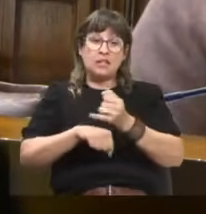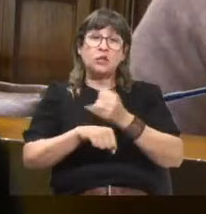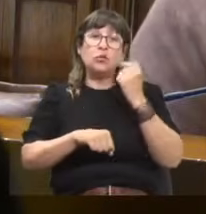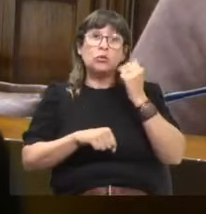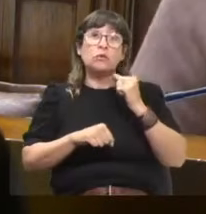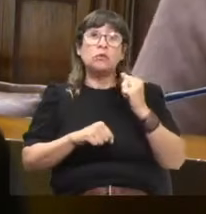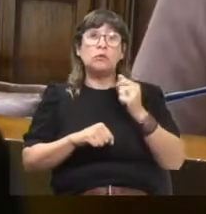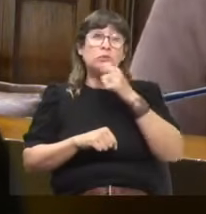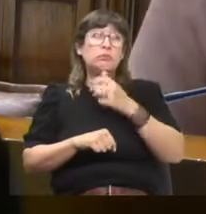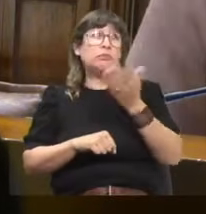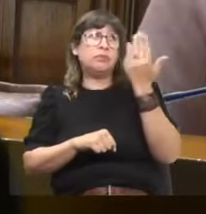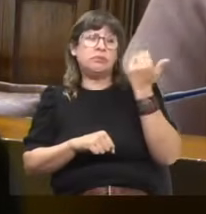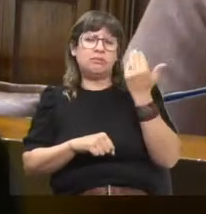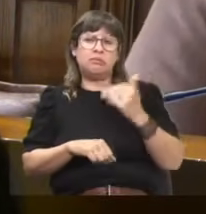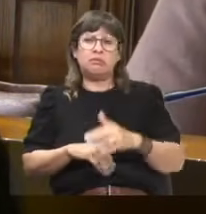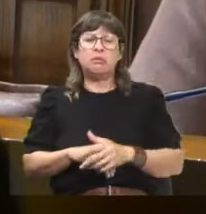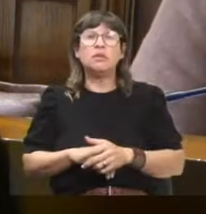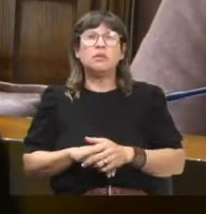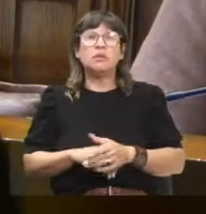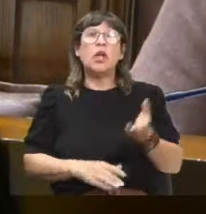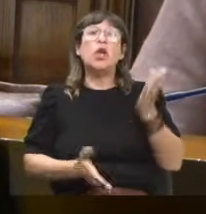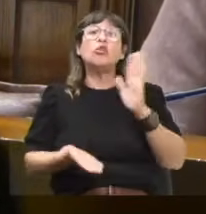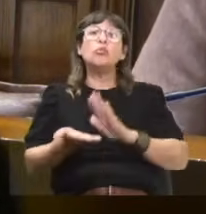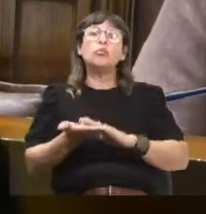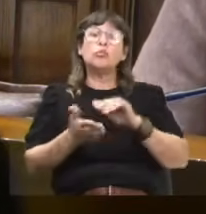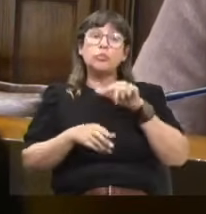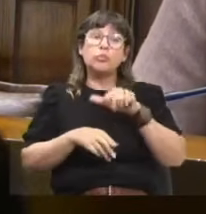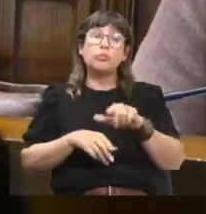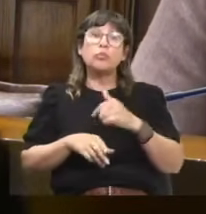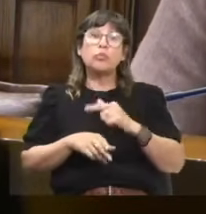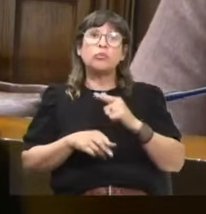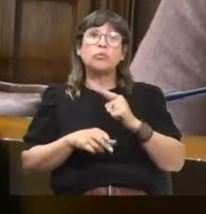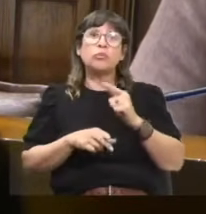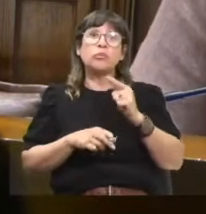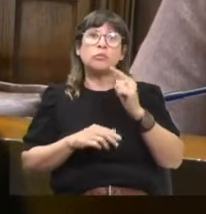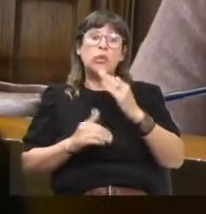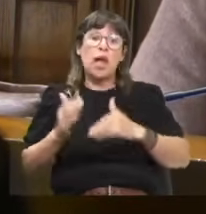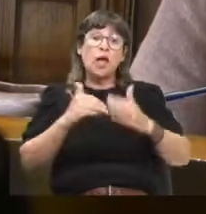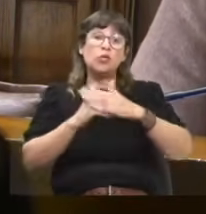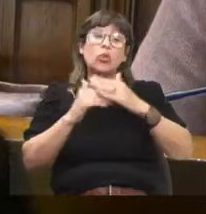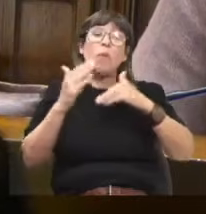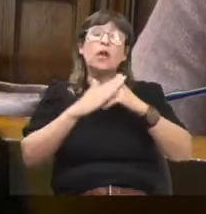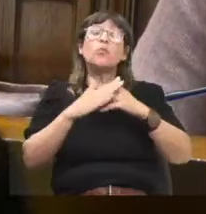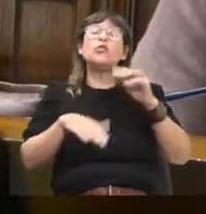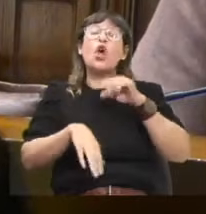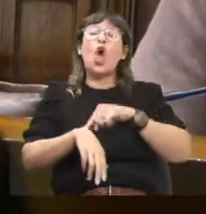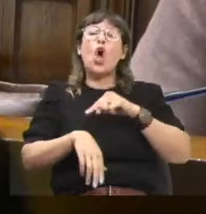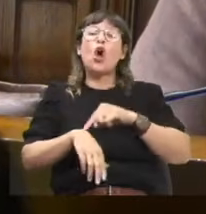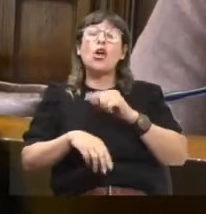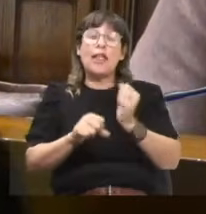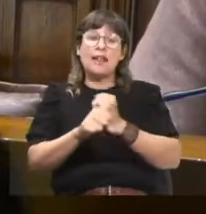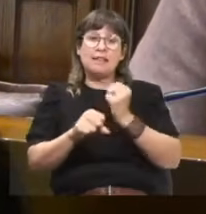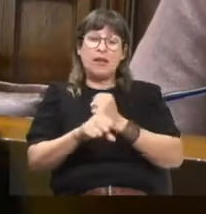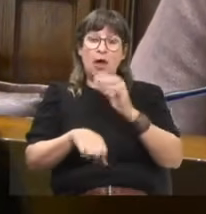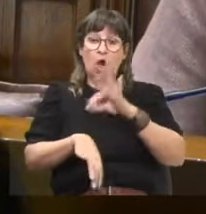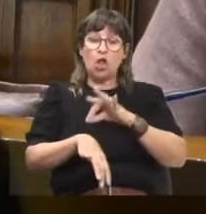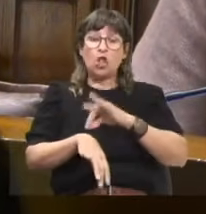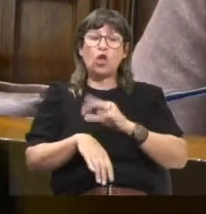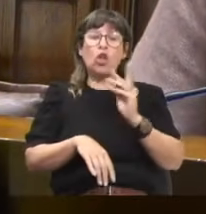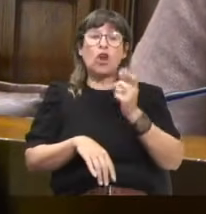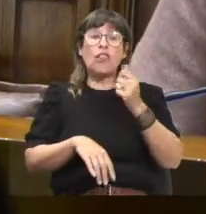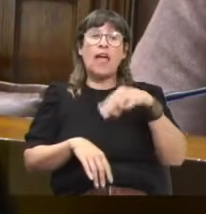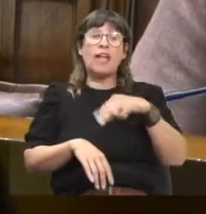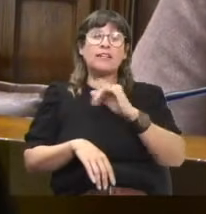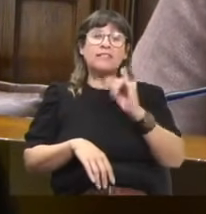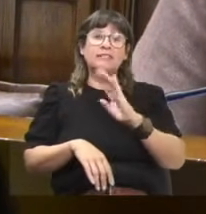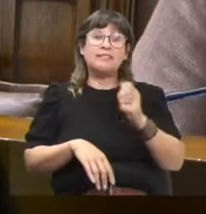data. En cuanto a la superposición de horarios y tareas del doctor Danza en relación con